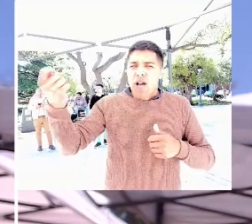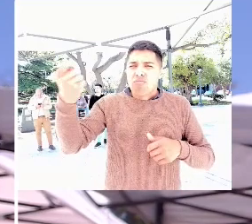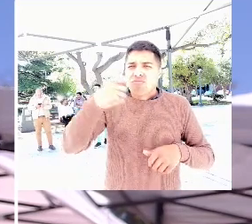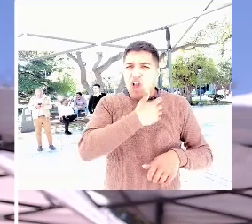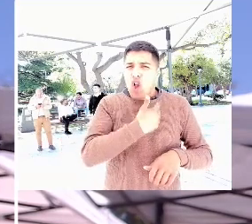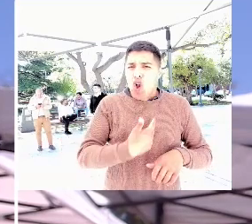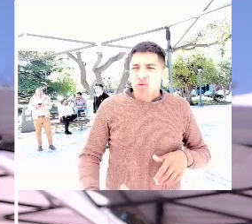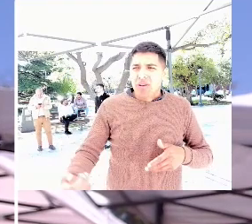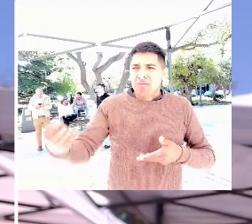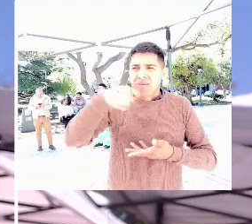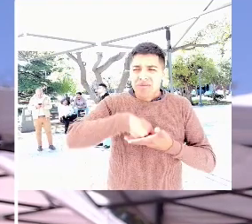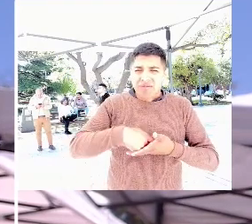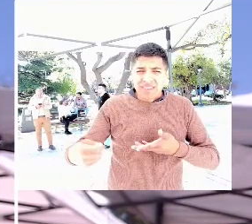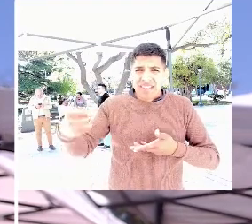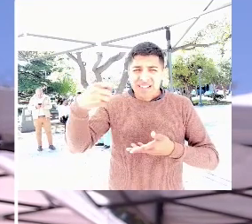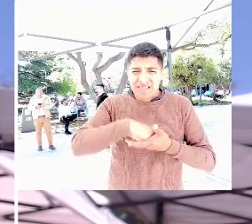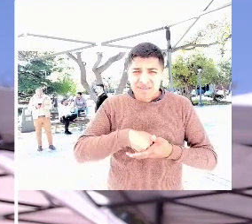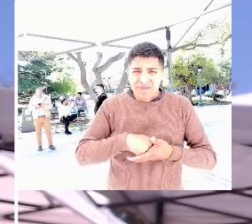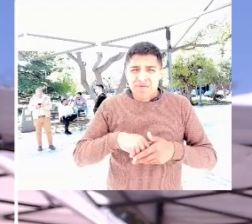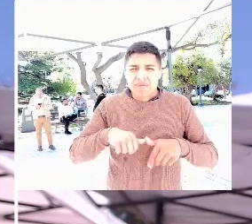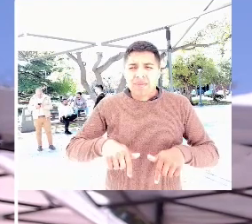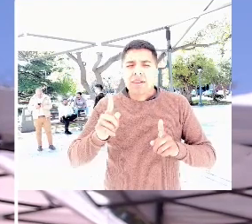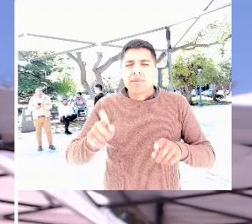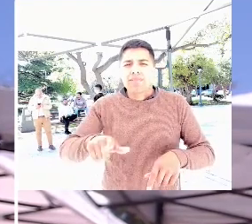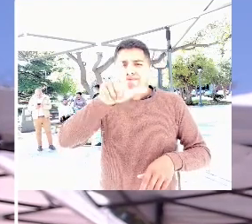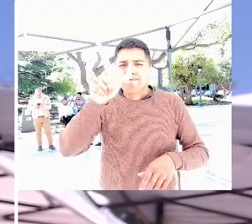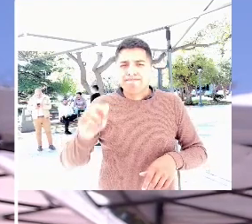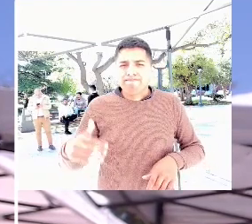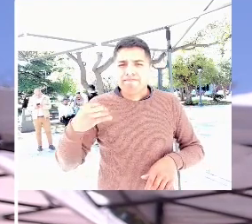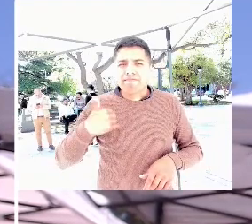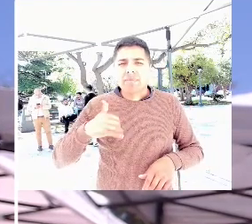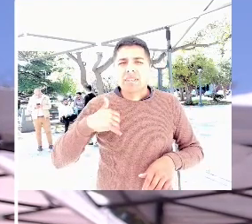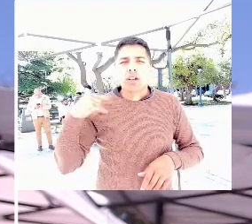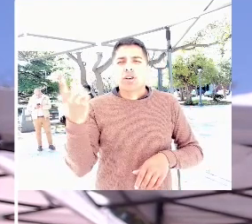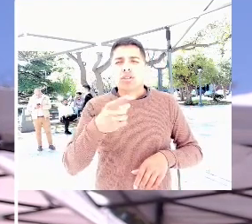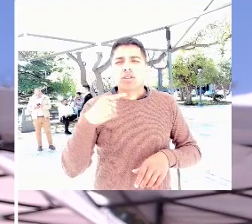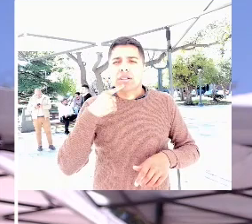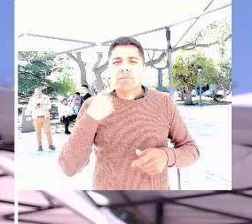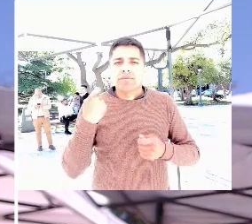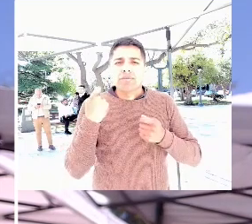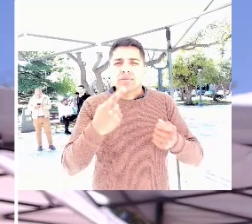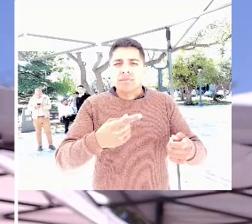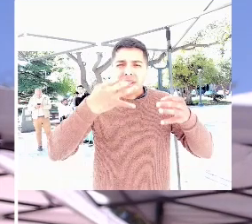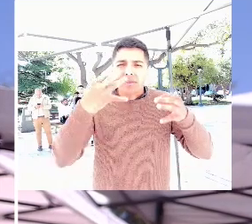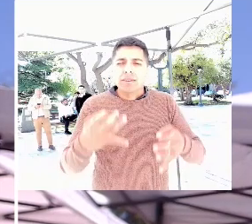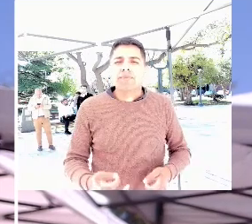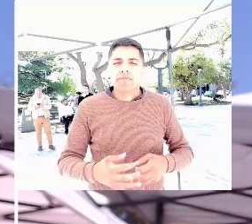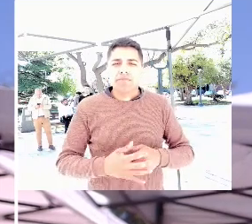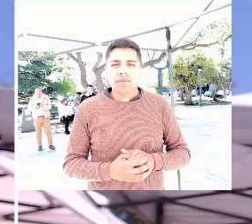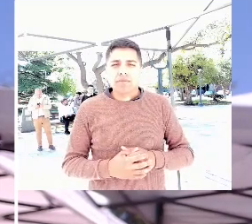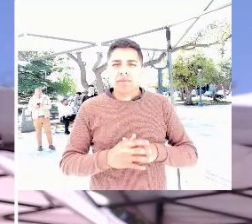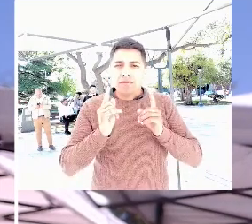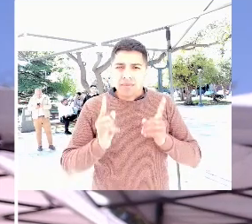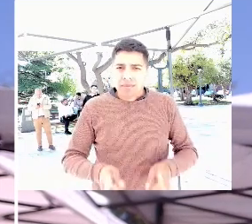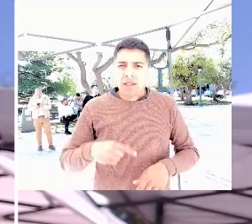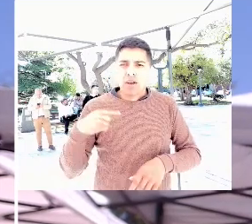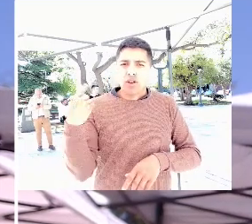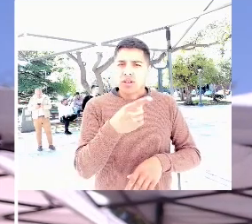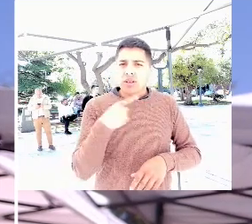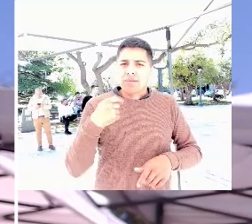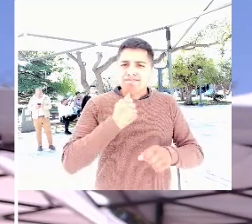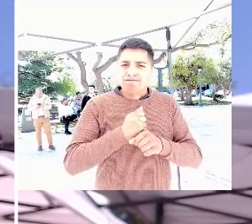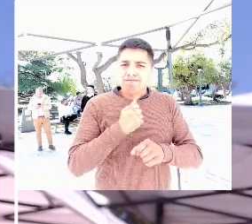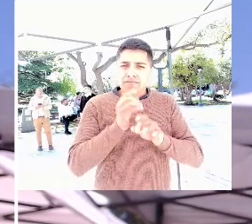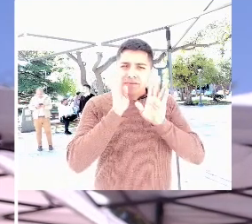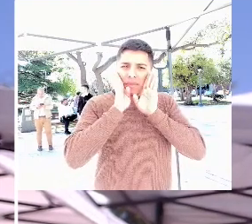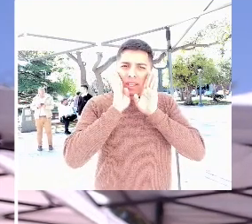que nos corresponden de la provincia y de la nación, sean ejecutados de una manera coherente, con una buena actitud